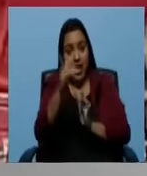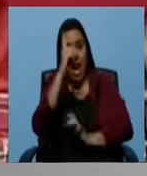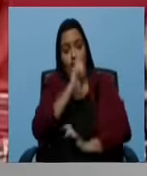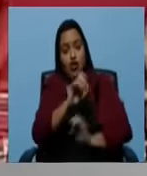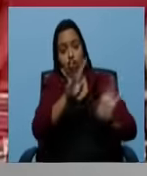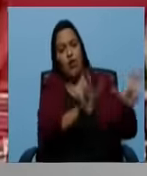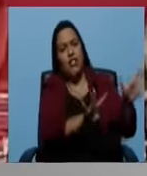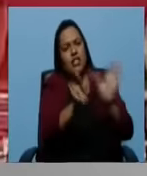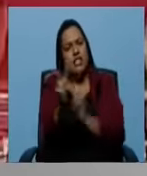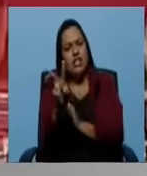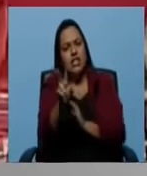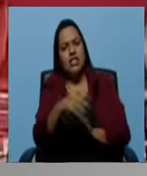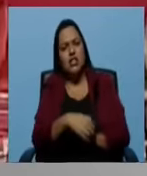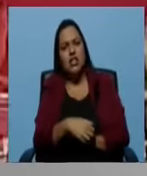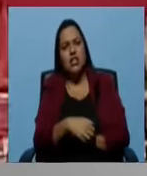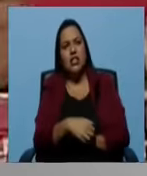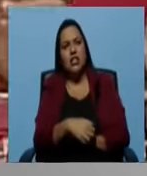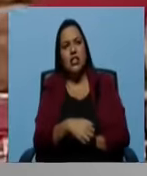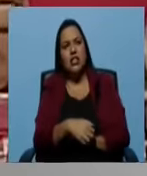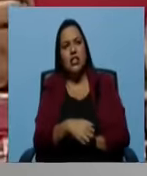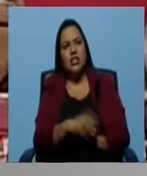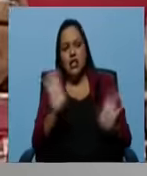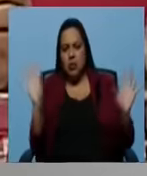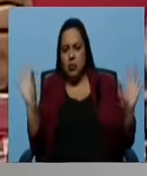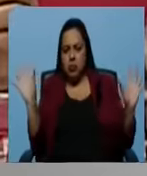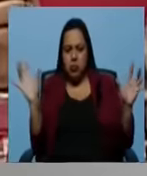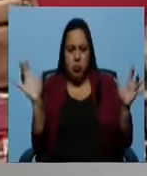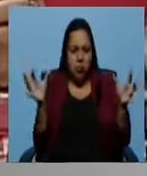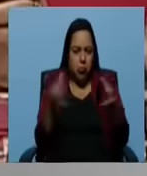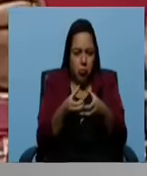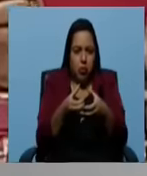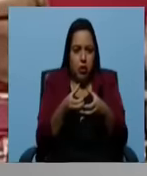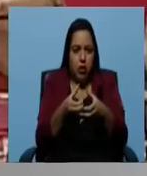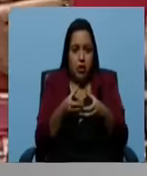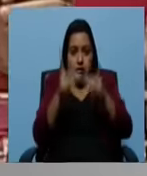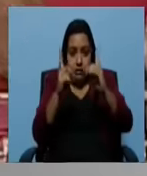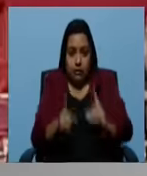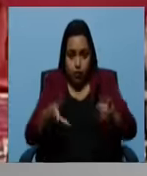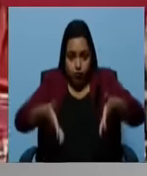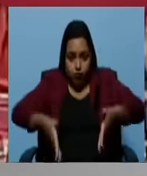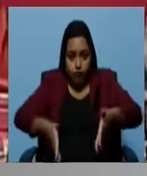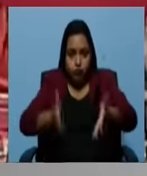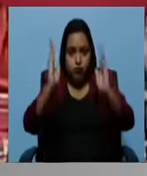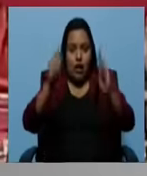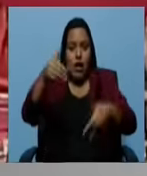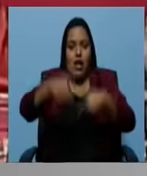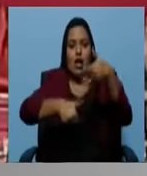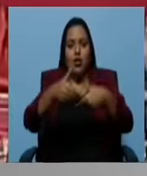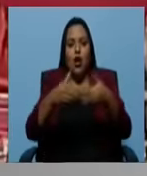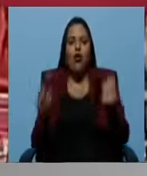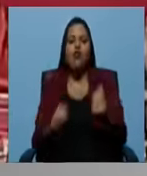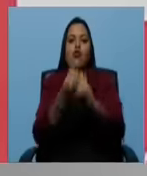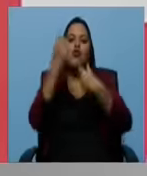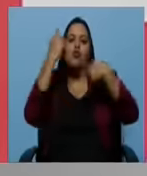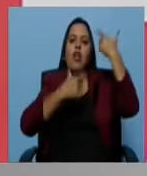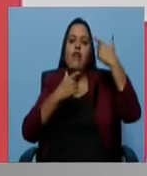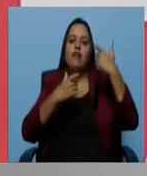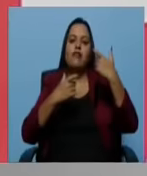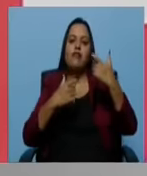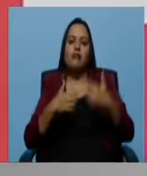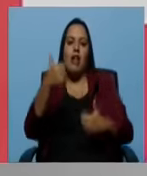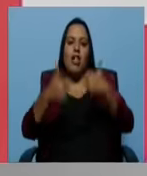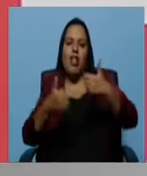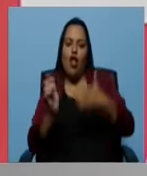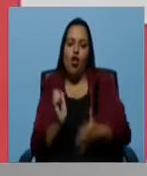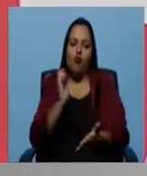97. Se reunieron aquí y se definió el camino electoral con Hugo Chávez de candidato. Este camino que nos